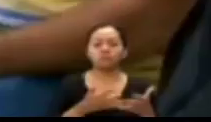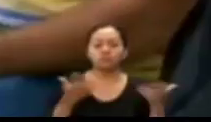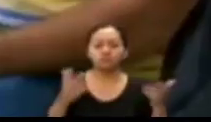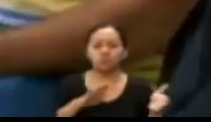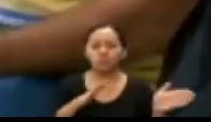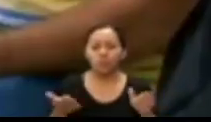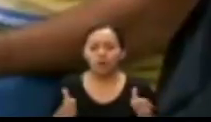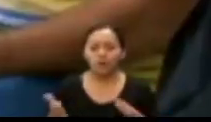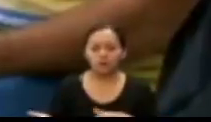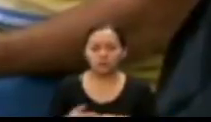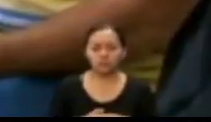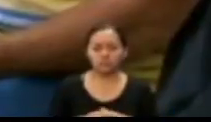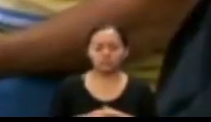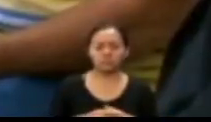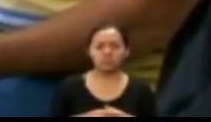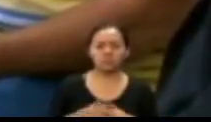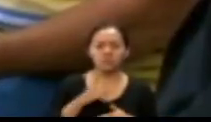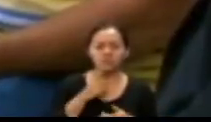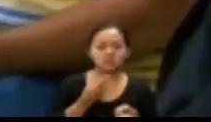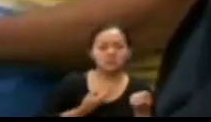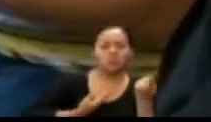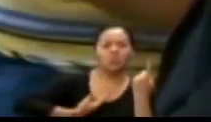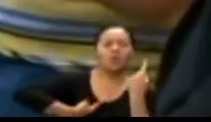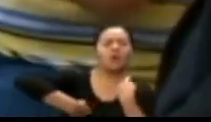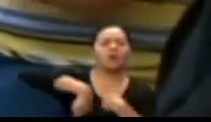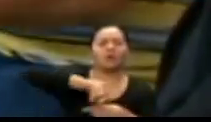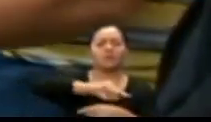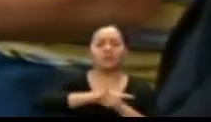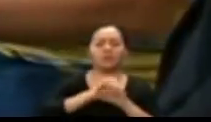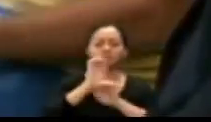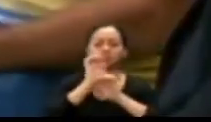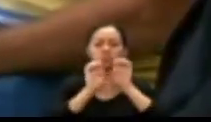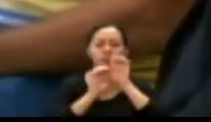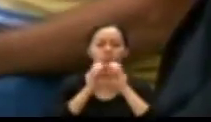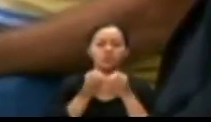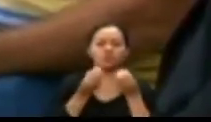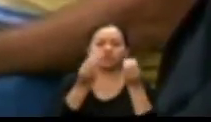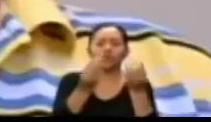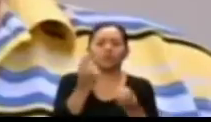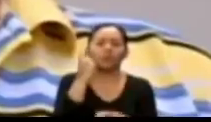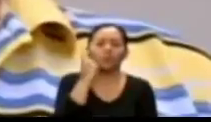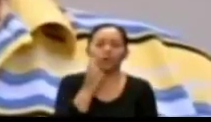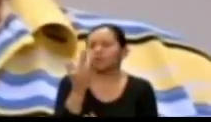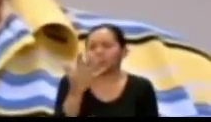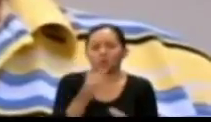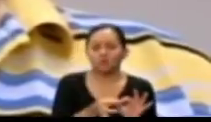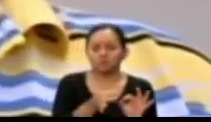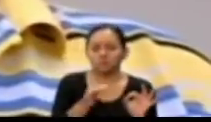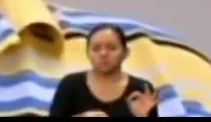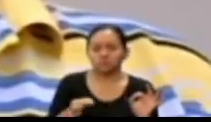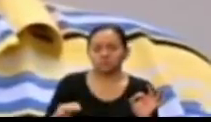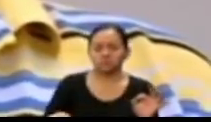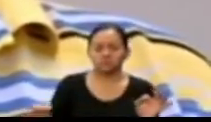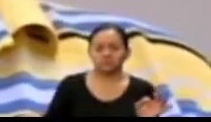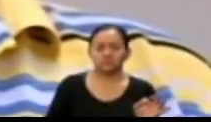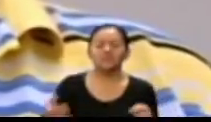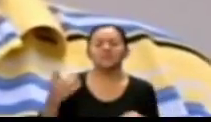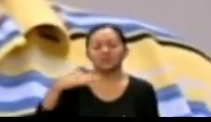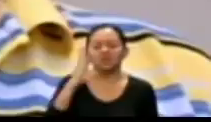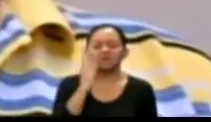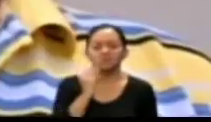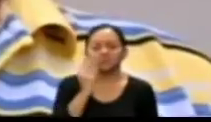lograr construir ese destino histórico que Bolívar vislumbró para el continente. Así que en eso tenemos mucha